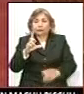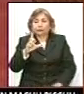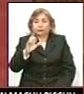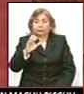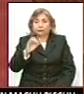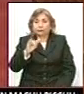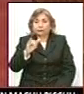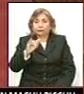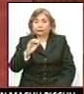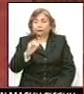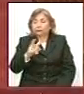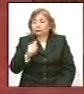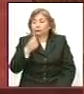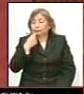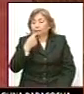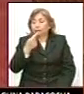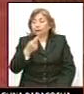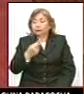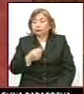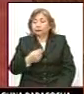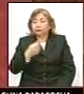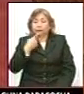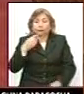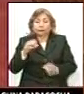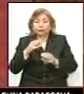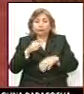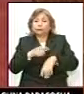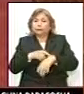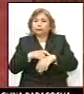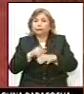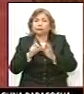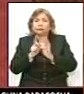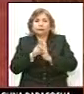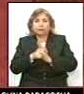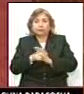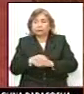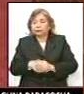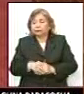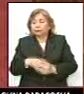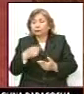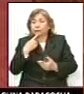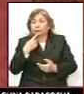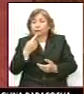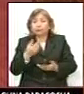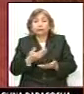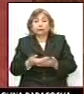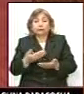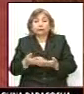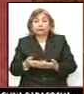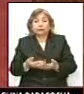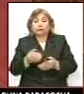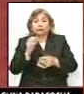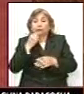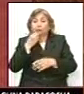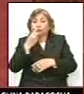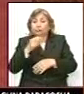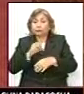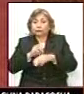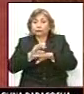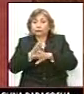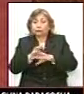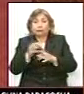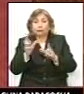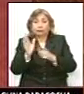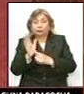Chiguán. Hace unos momentos ya se convocó a junta de portavoces